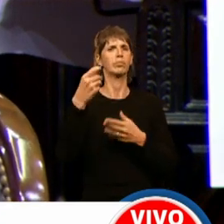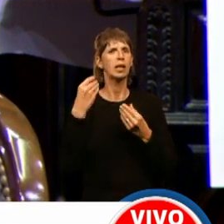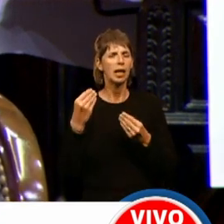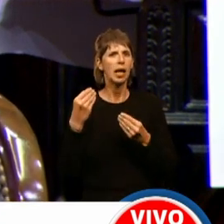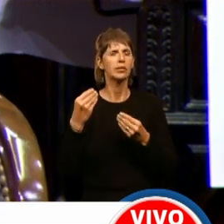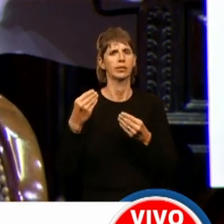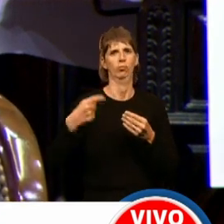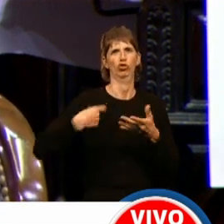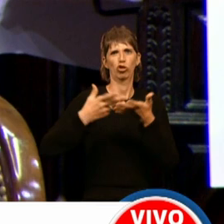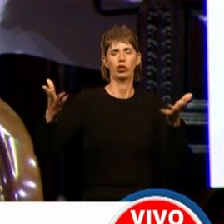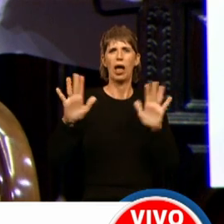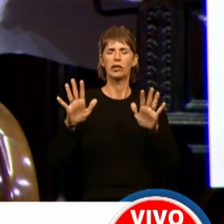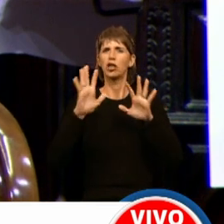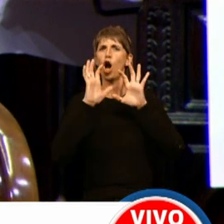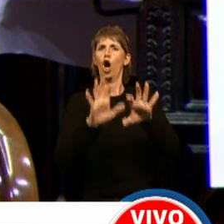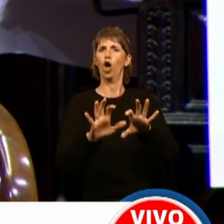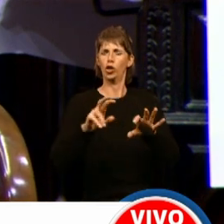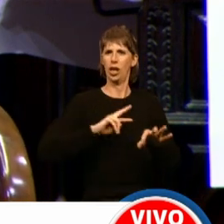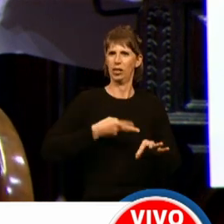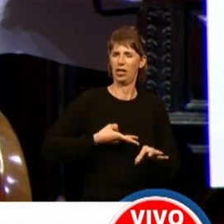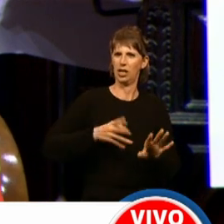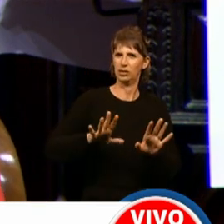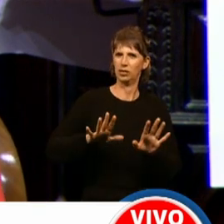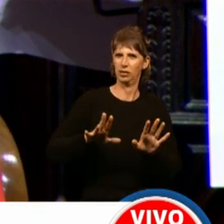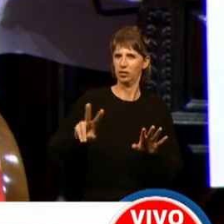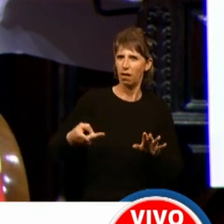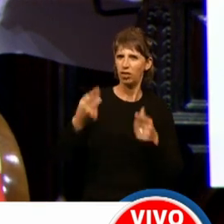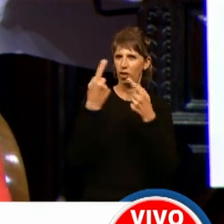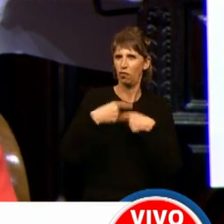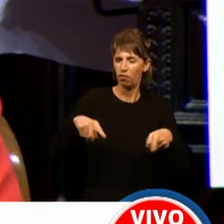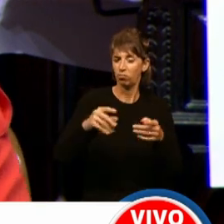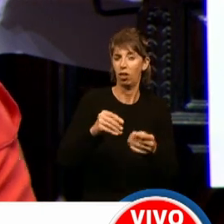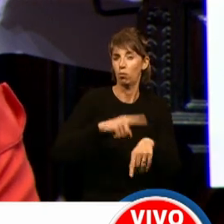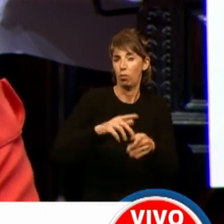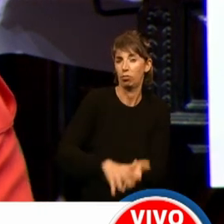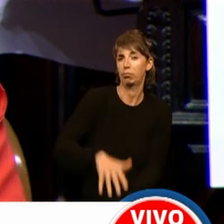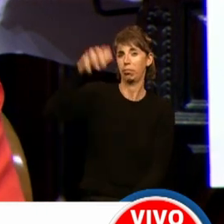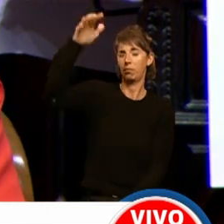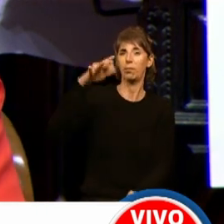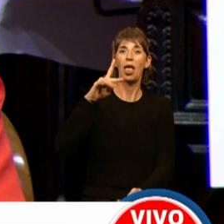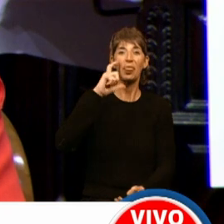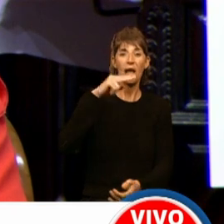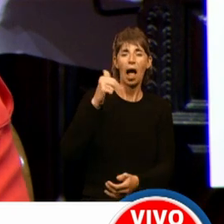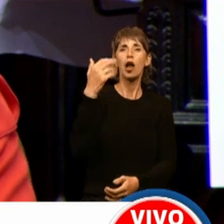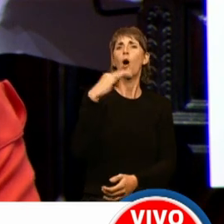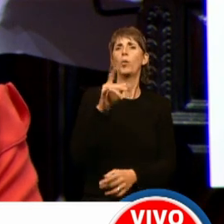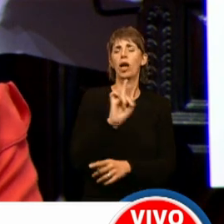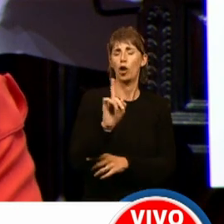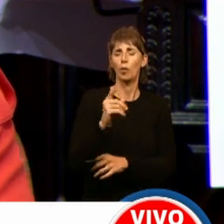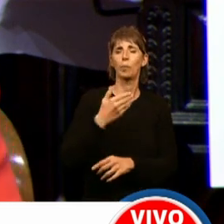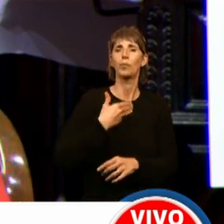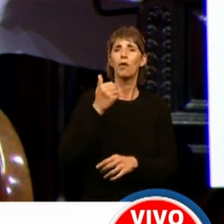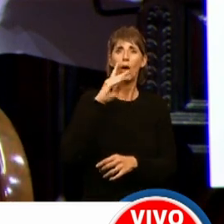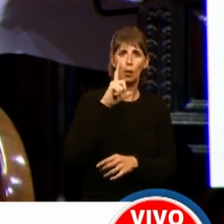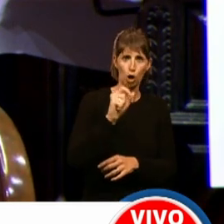que somos sometidas por nuestra identidad de género de nuestras infancias y diana no fue la única fabiola ramírez